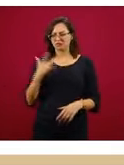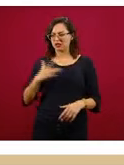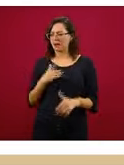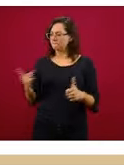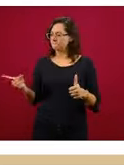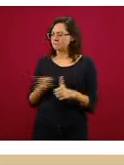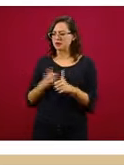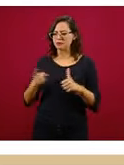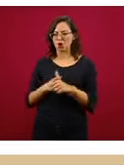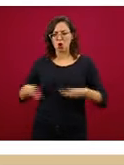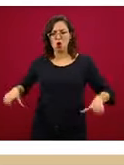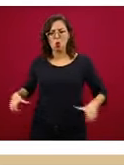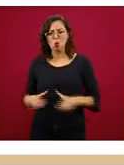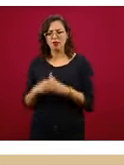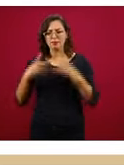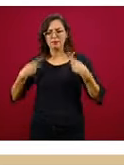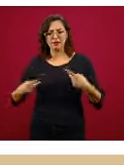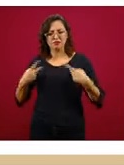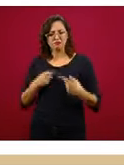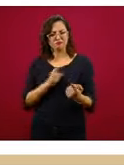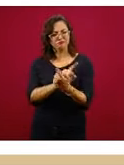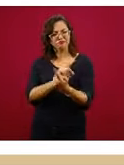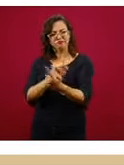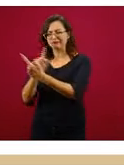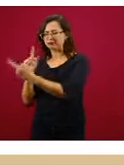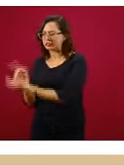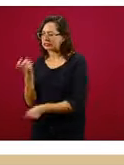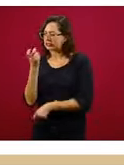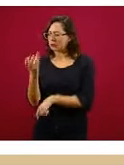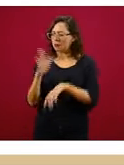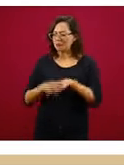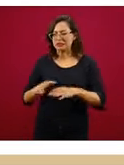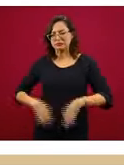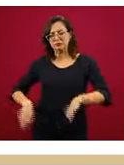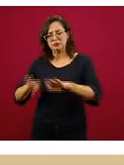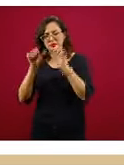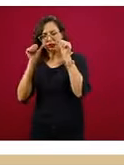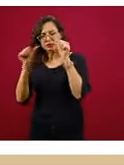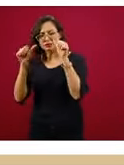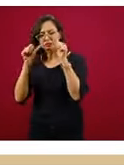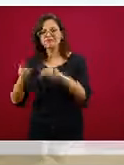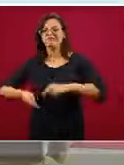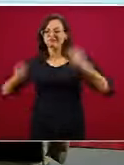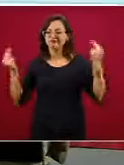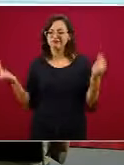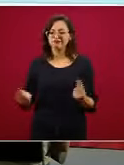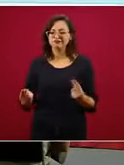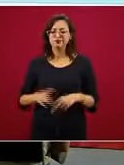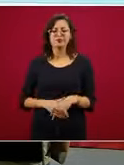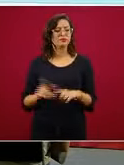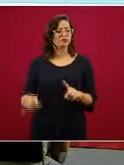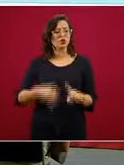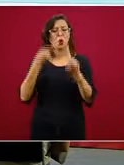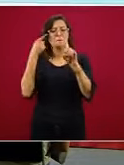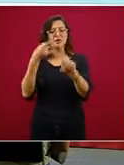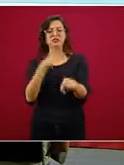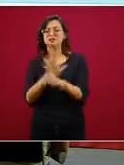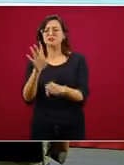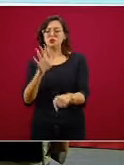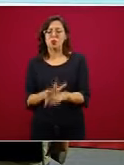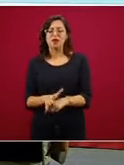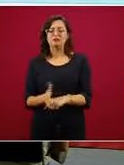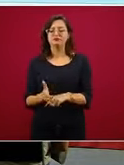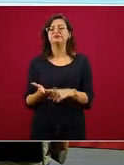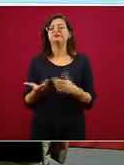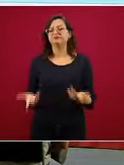atención primaria de la salud, especialmente al primer nivel de atención y especialmente la acción comunitaria. ¿Cuál es el objetivo de todas estas